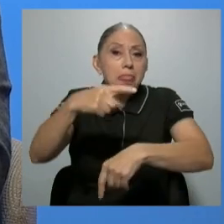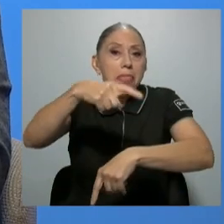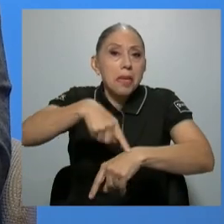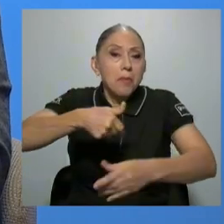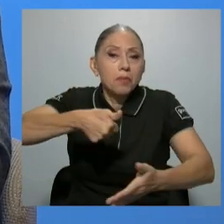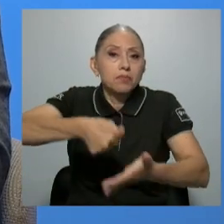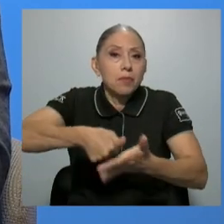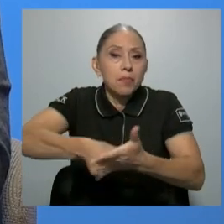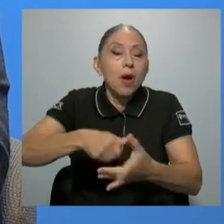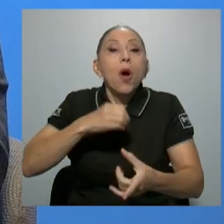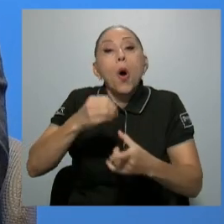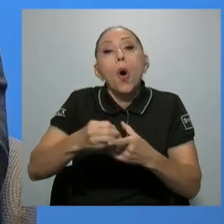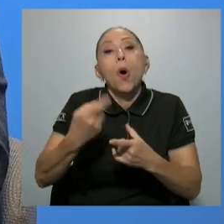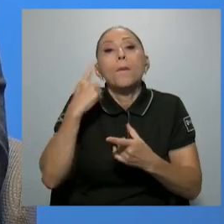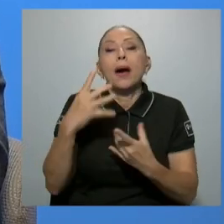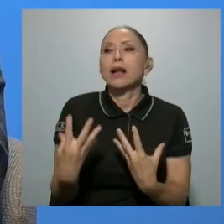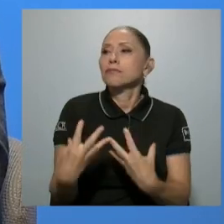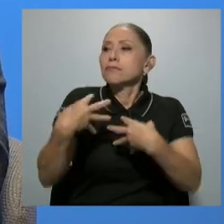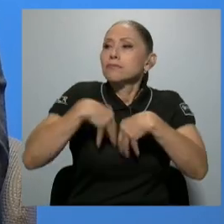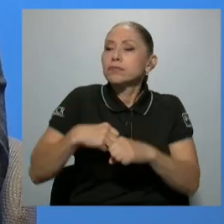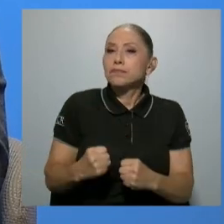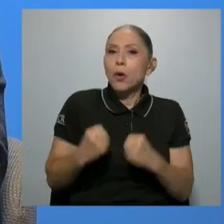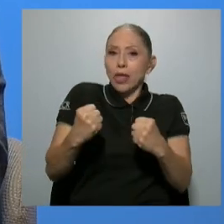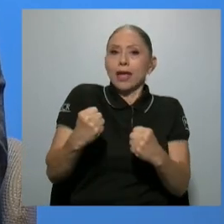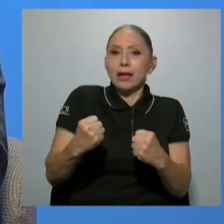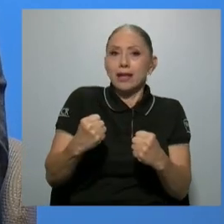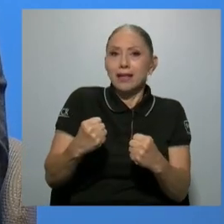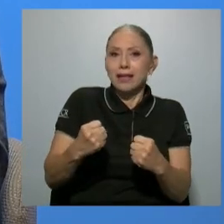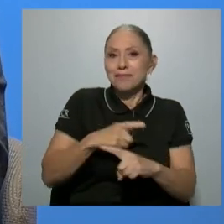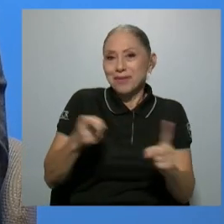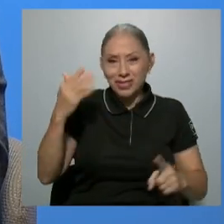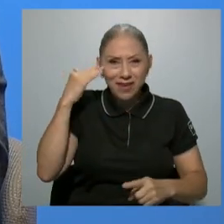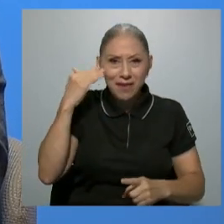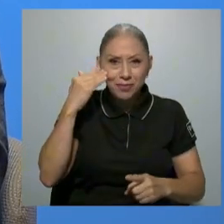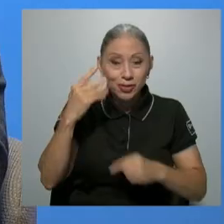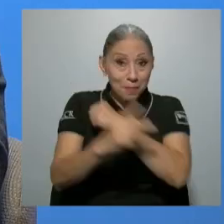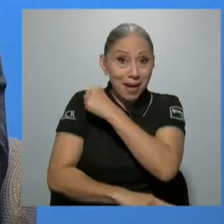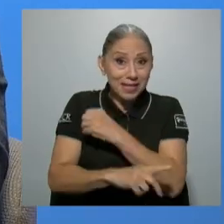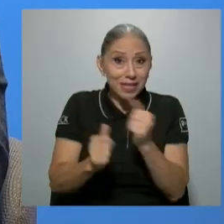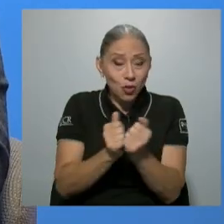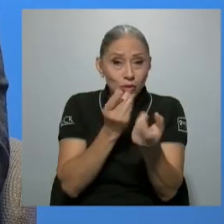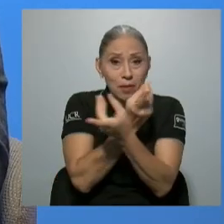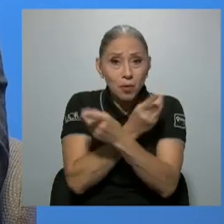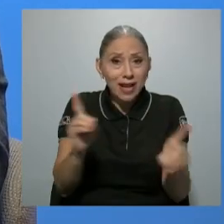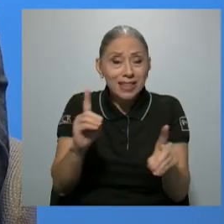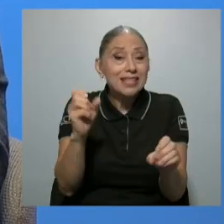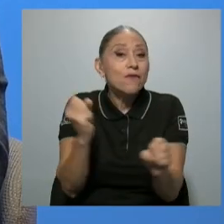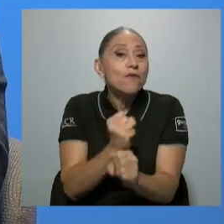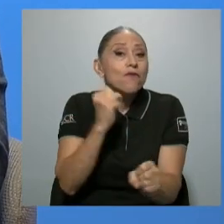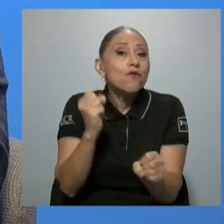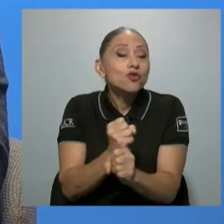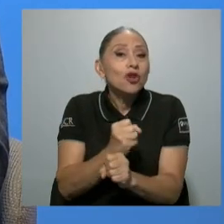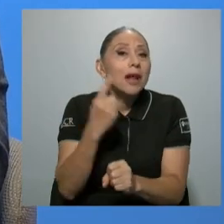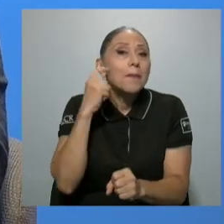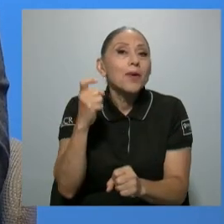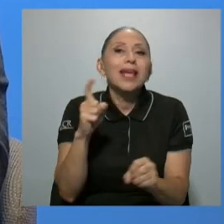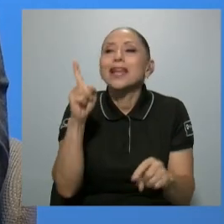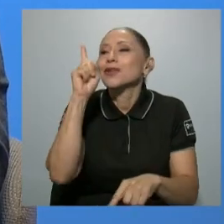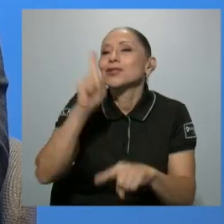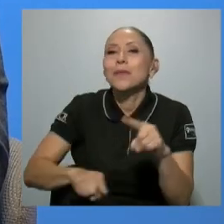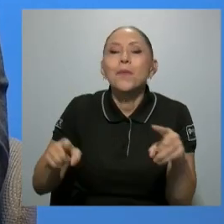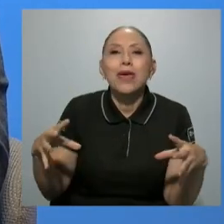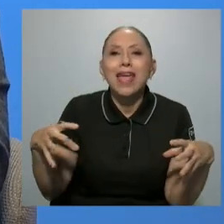acumular poder cuando sabemos que las democracias funcionan básicamente porque nadie puede acumular poder sin